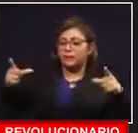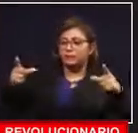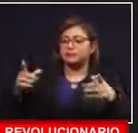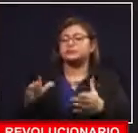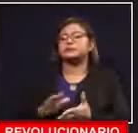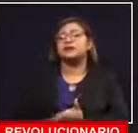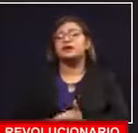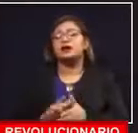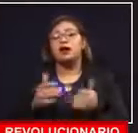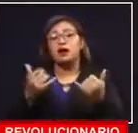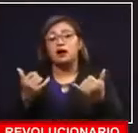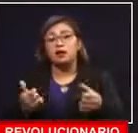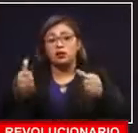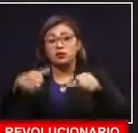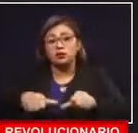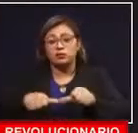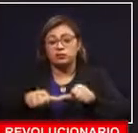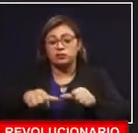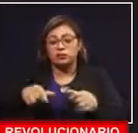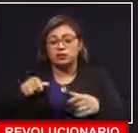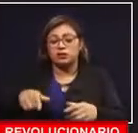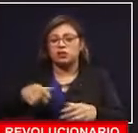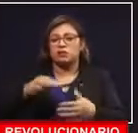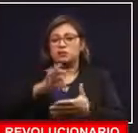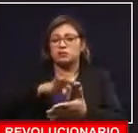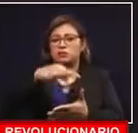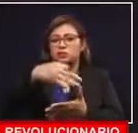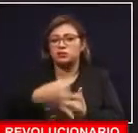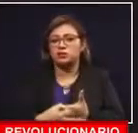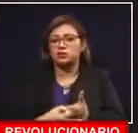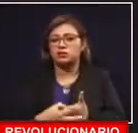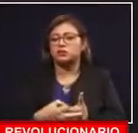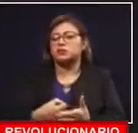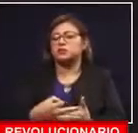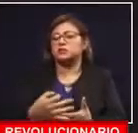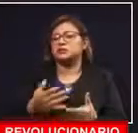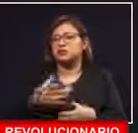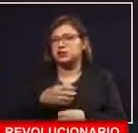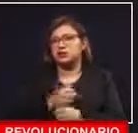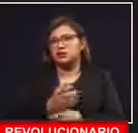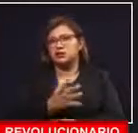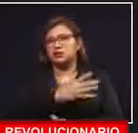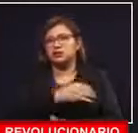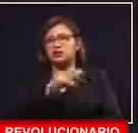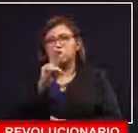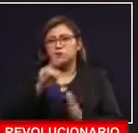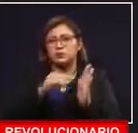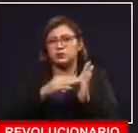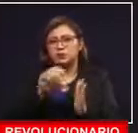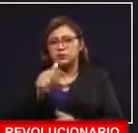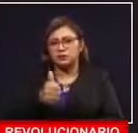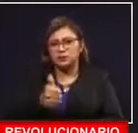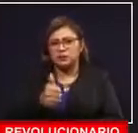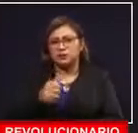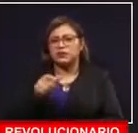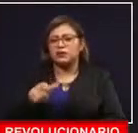vivencia realizada en el 2010, la población de la comarca Cunayala para ese tiempo era